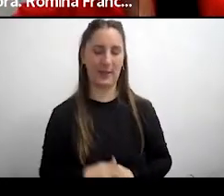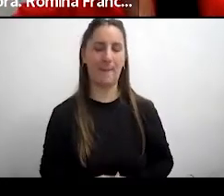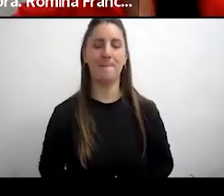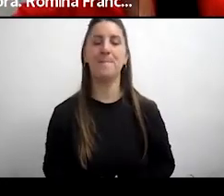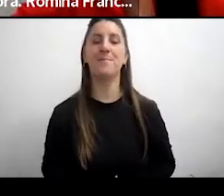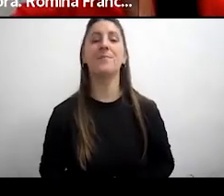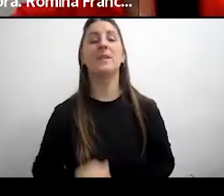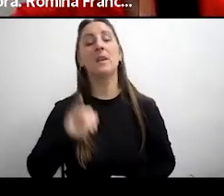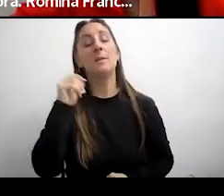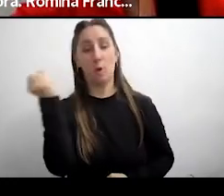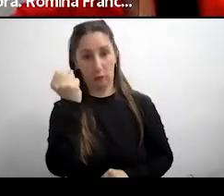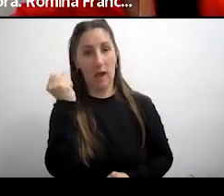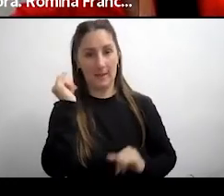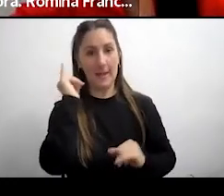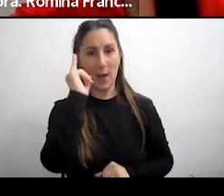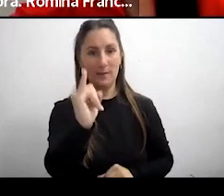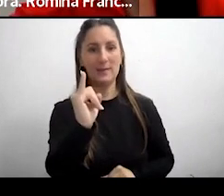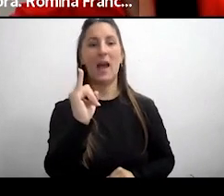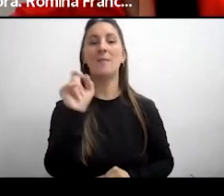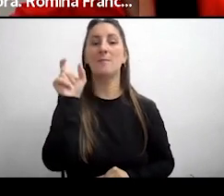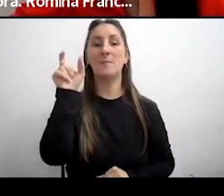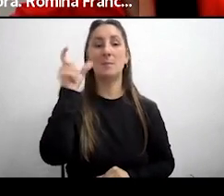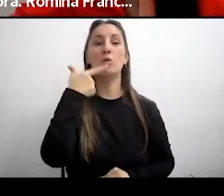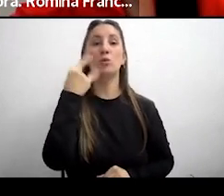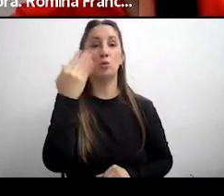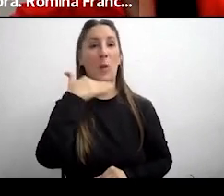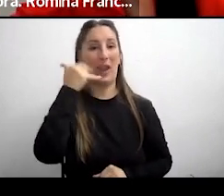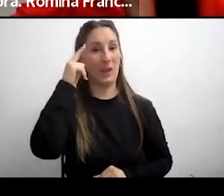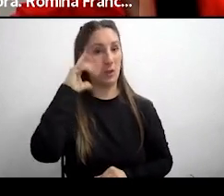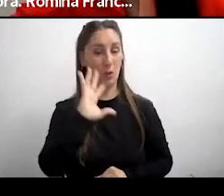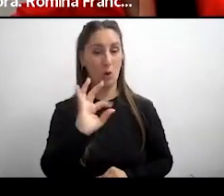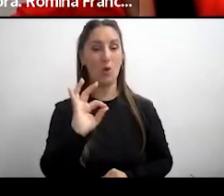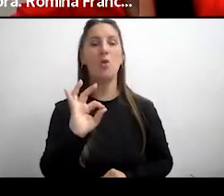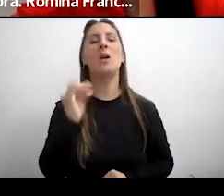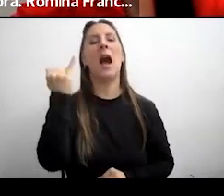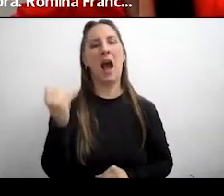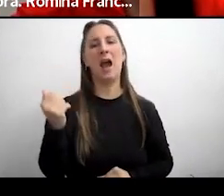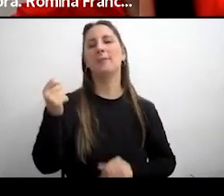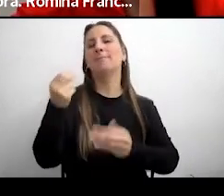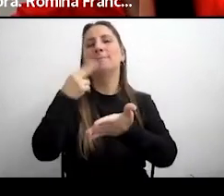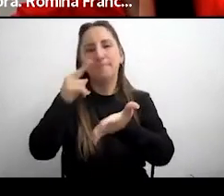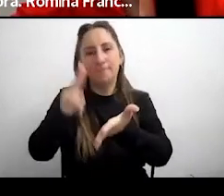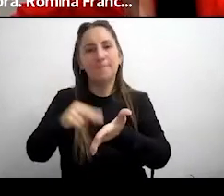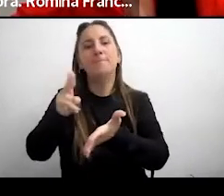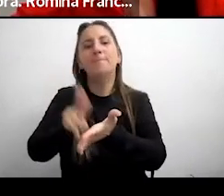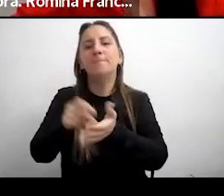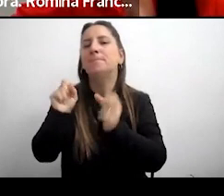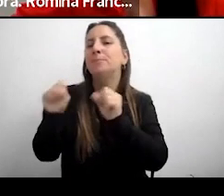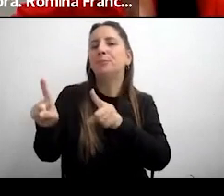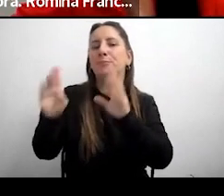cabe recalcar que este tipo de sujetos llevan su renta a través del criterio de